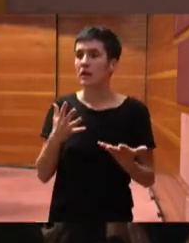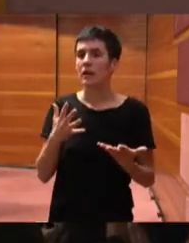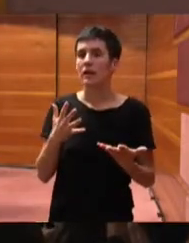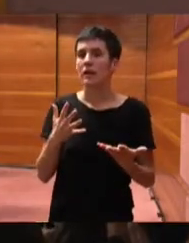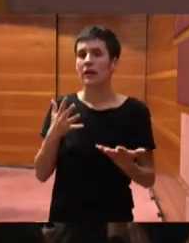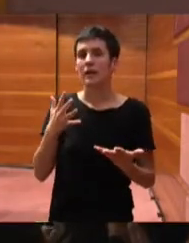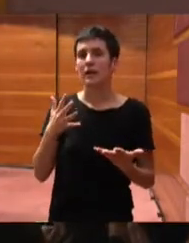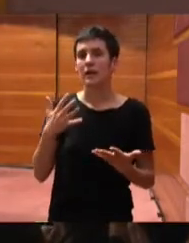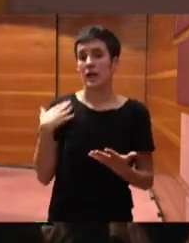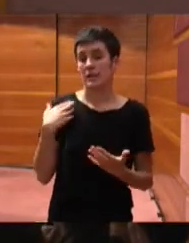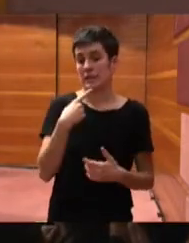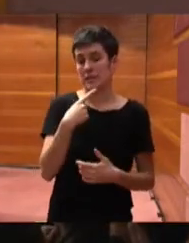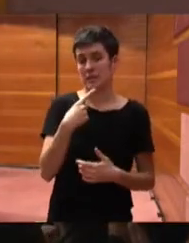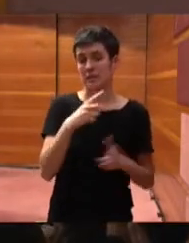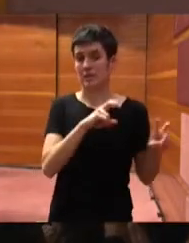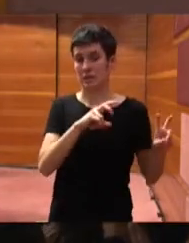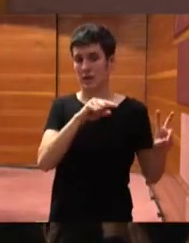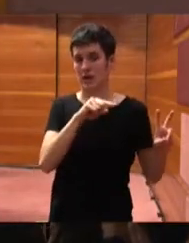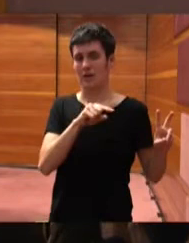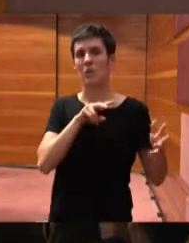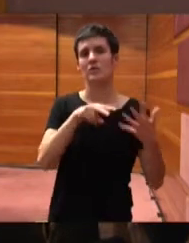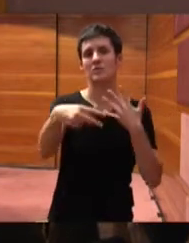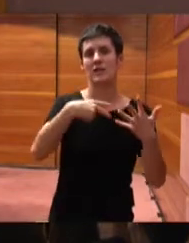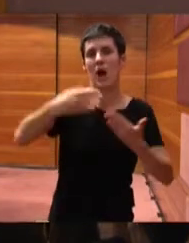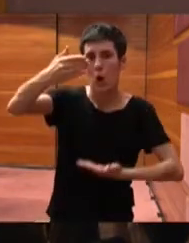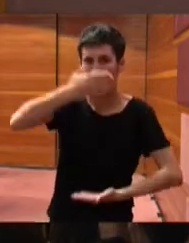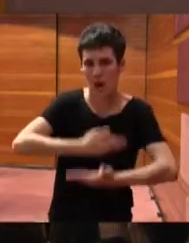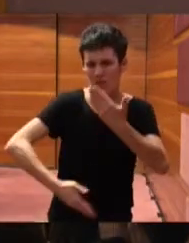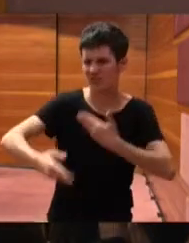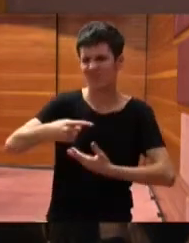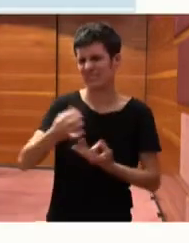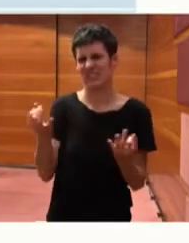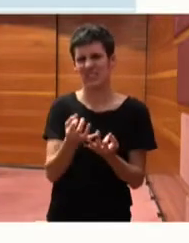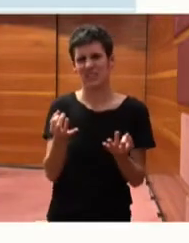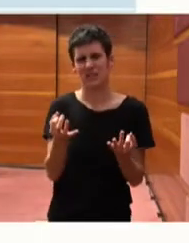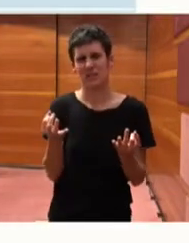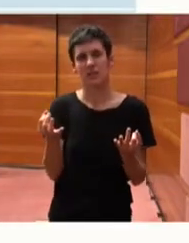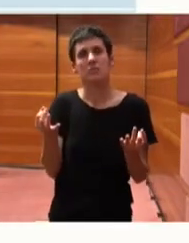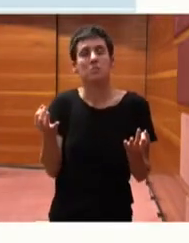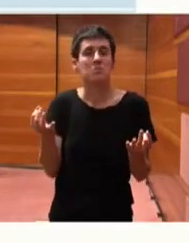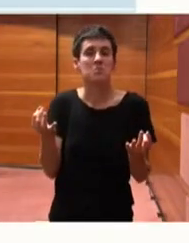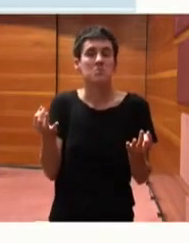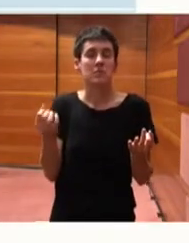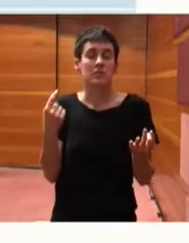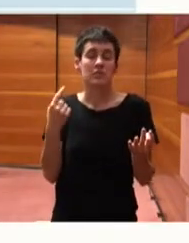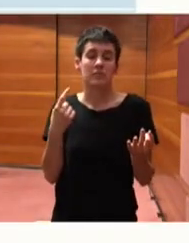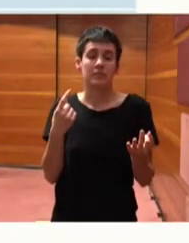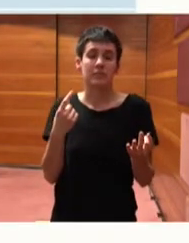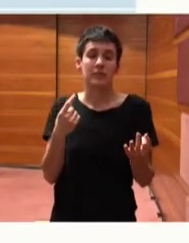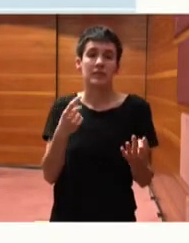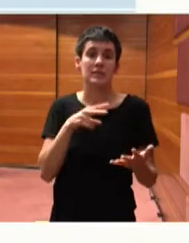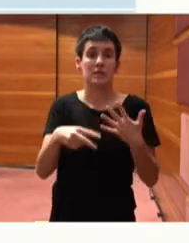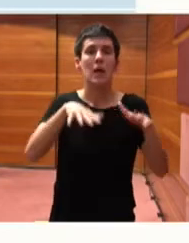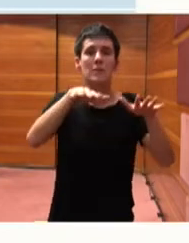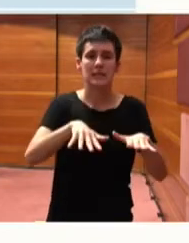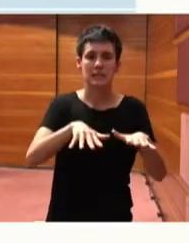hila justamente con lo último que he dicho además, que es la transparencia colaborativa. Dice, ¿esto qué es? Pues dijimos que la pasiva es un derecho de la